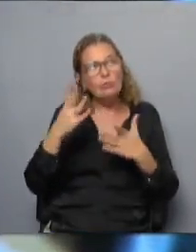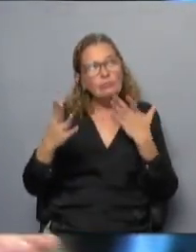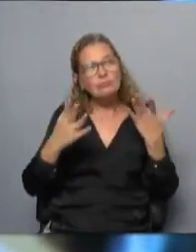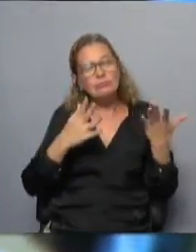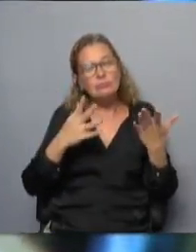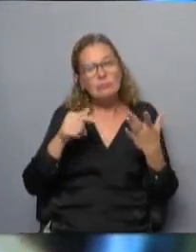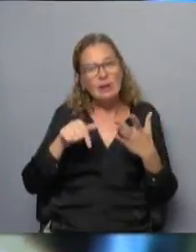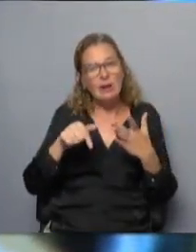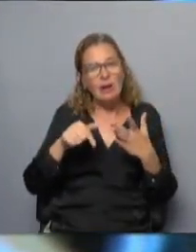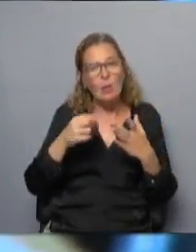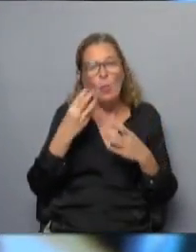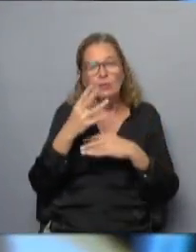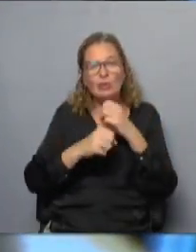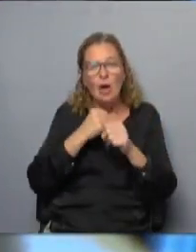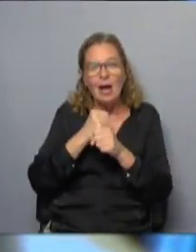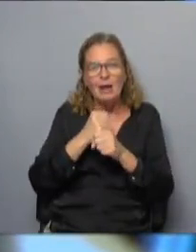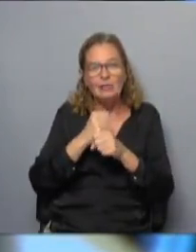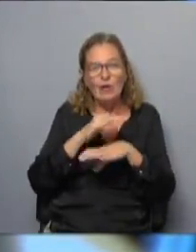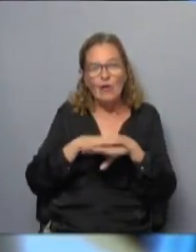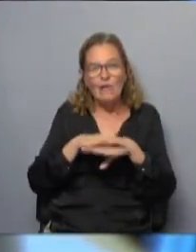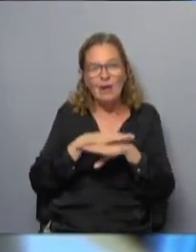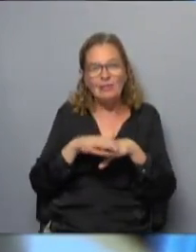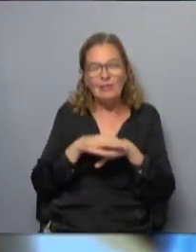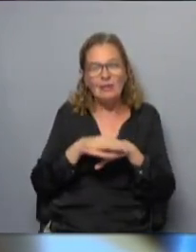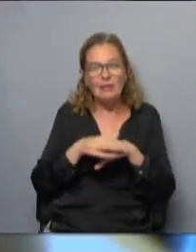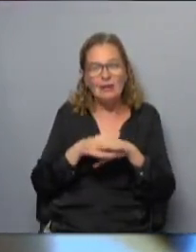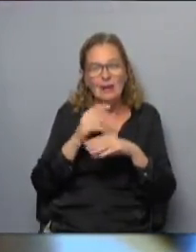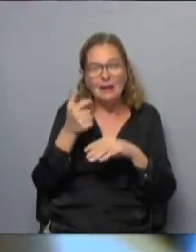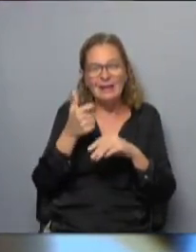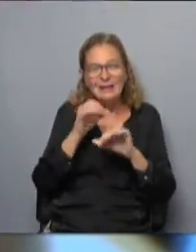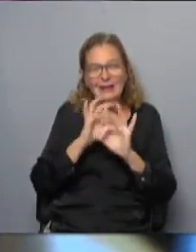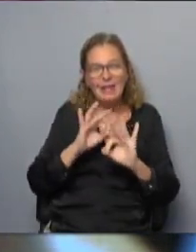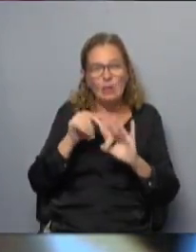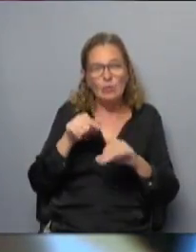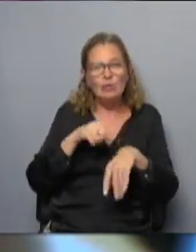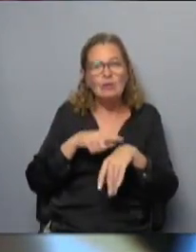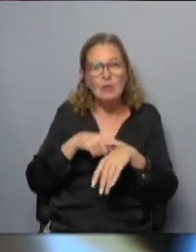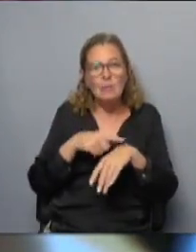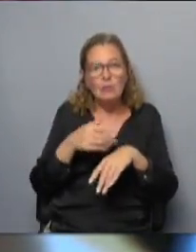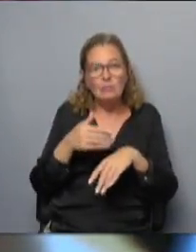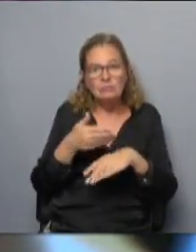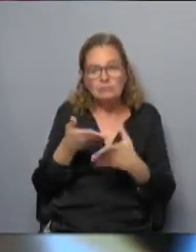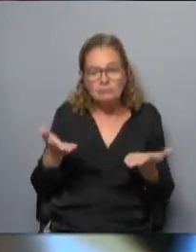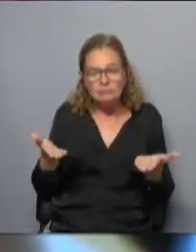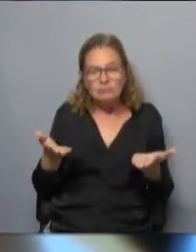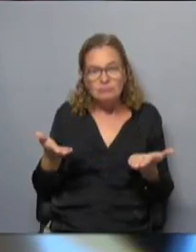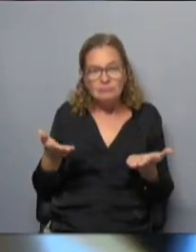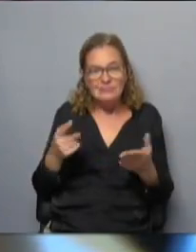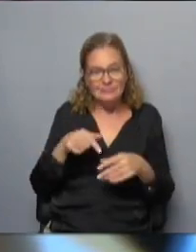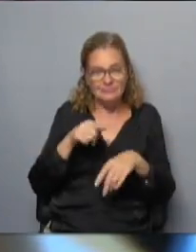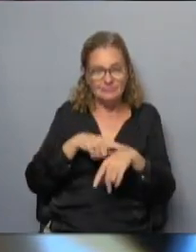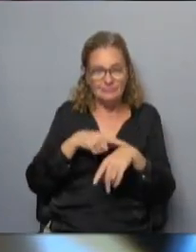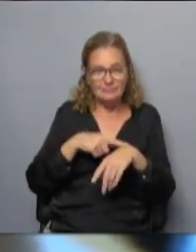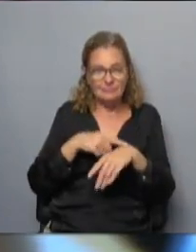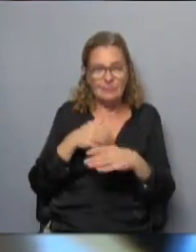bueno tenemos esa pregunta básica creo que no se le hace casi nadie sí cuánto tiempo hay en este tiempo que